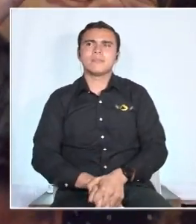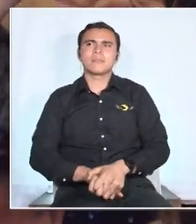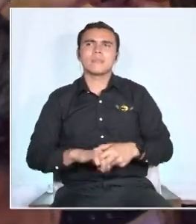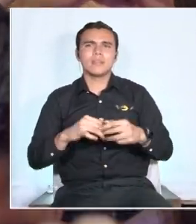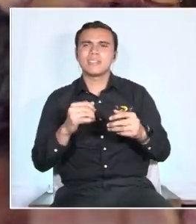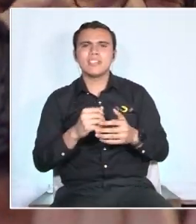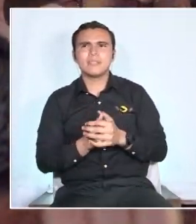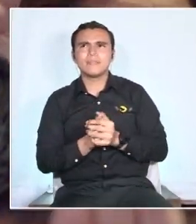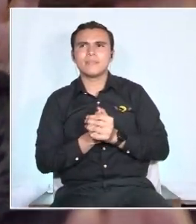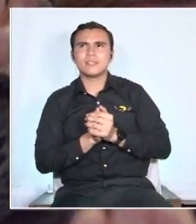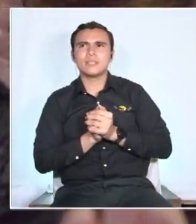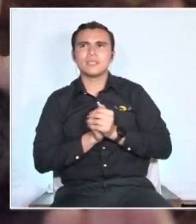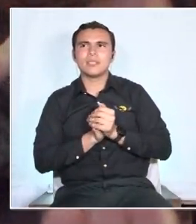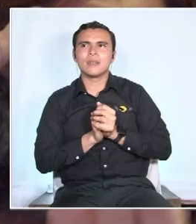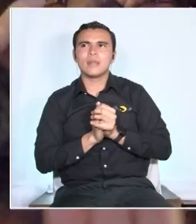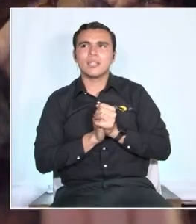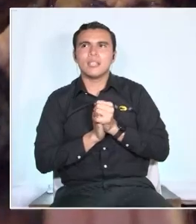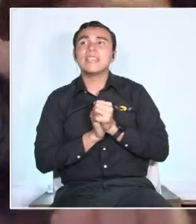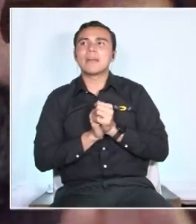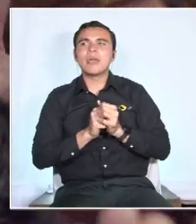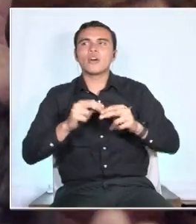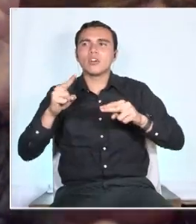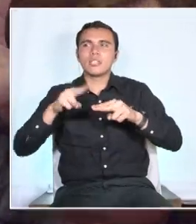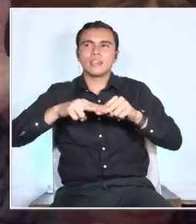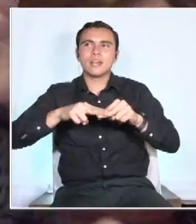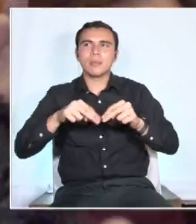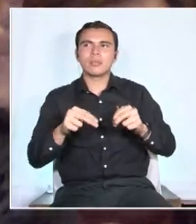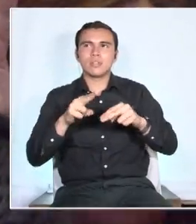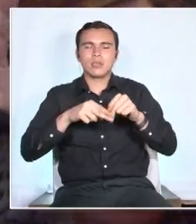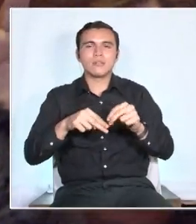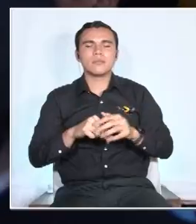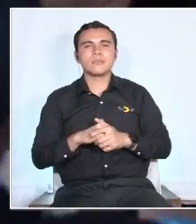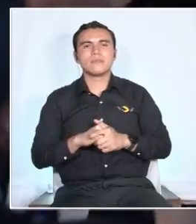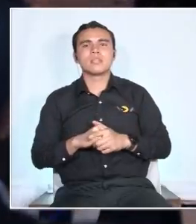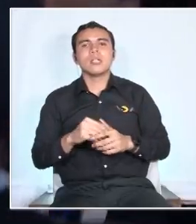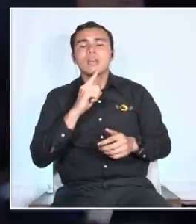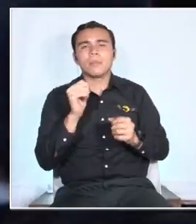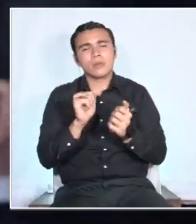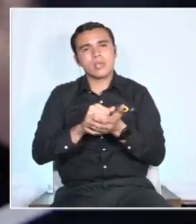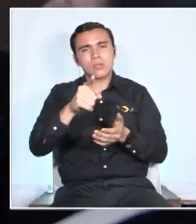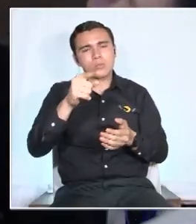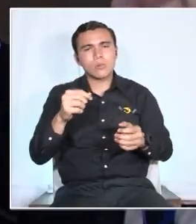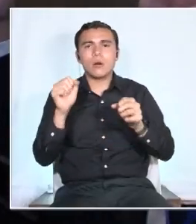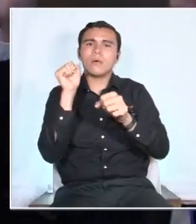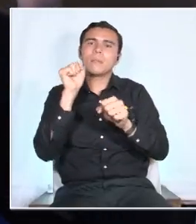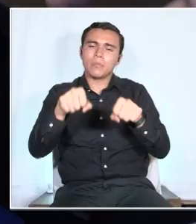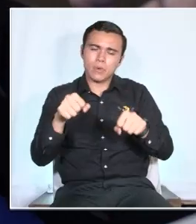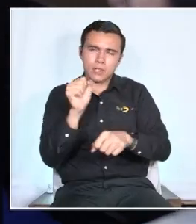estado soñando. Porque si Dios te lo puso en tu mente, es porque lo puedes